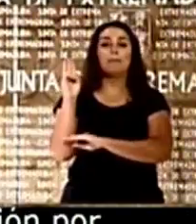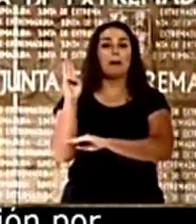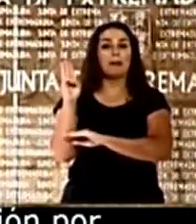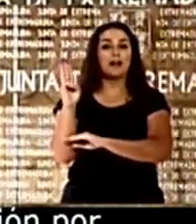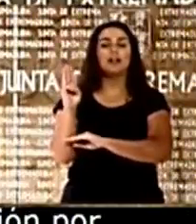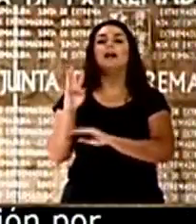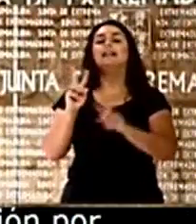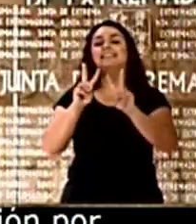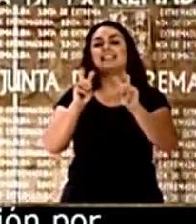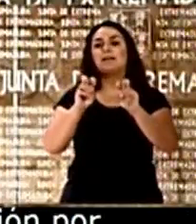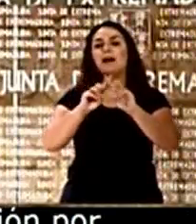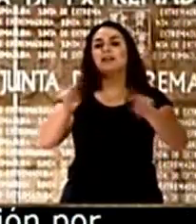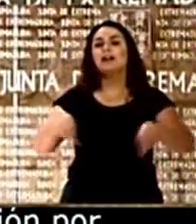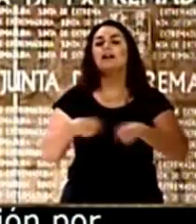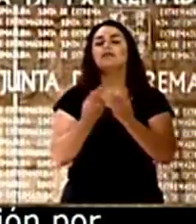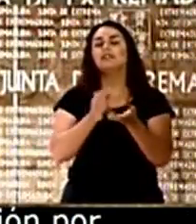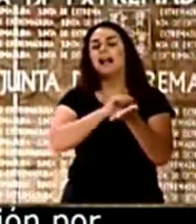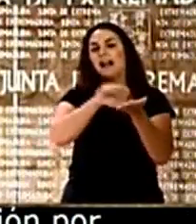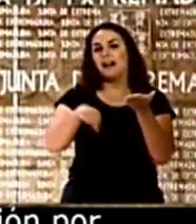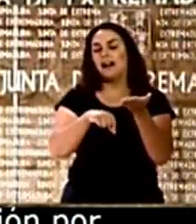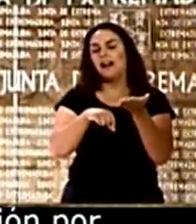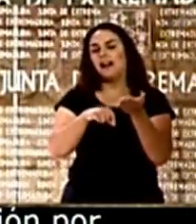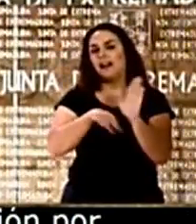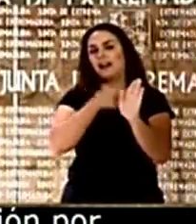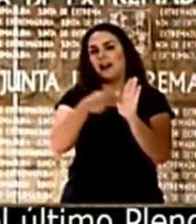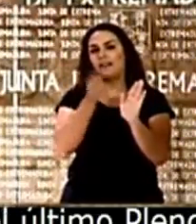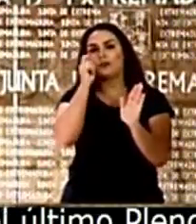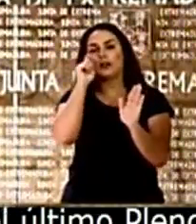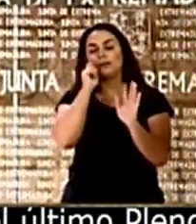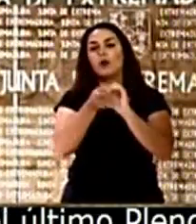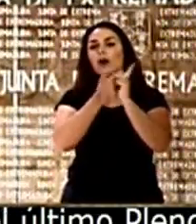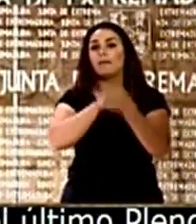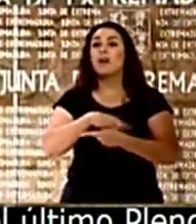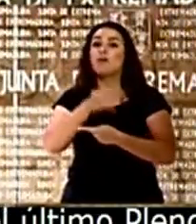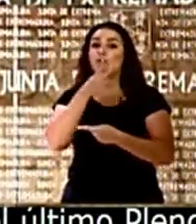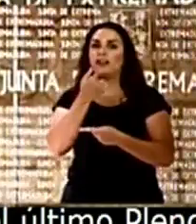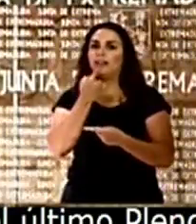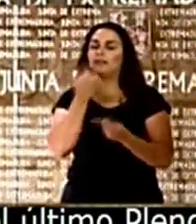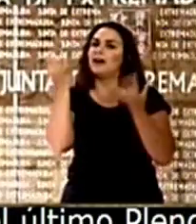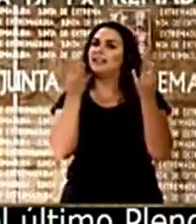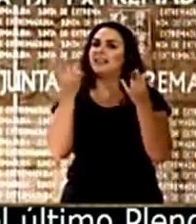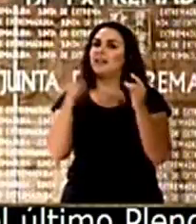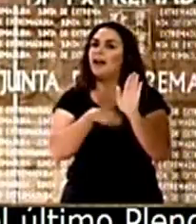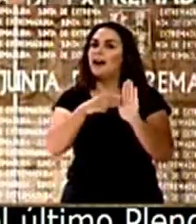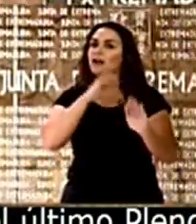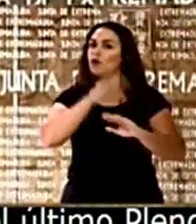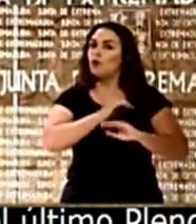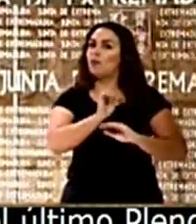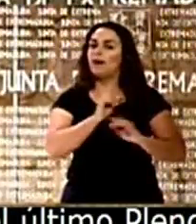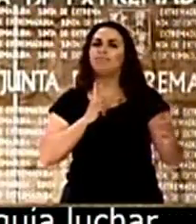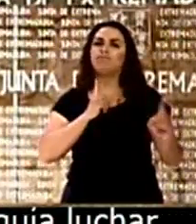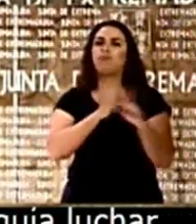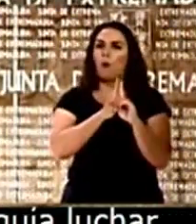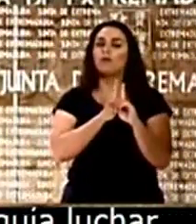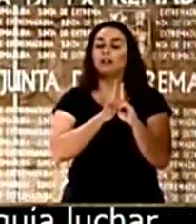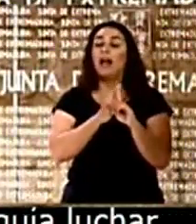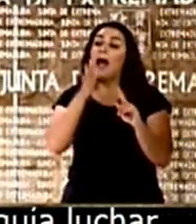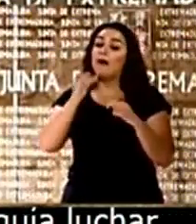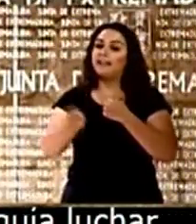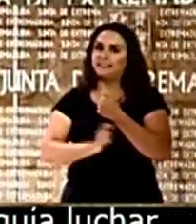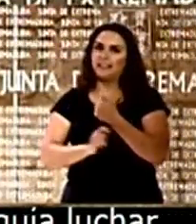modificación de la Ley del Turismo, que perseguía precisamente luchar contra la actividad ilegal en el turismo en Extremadura. Este es un sector estratégico y, por